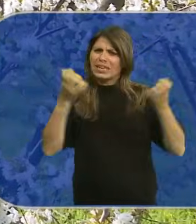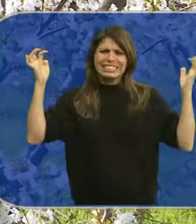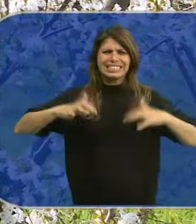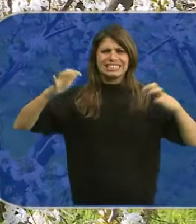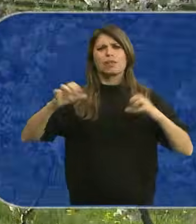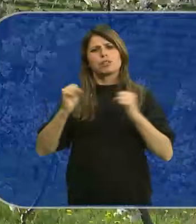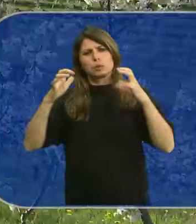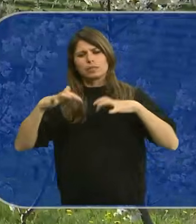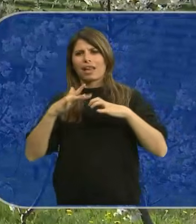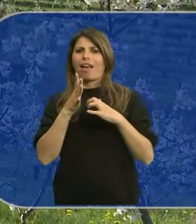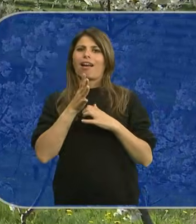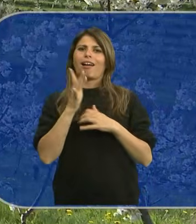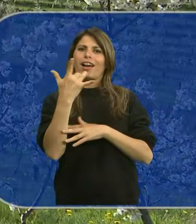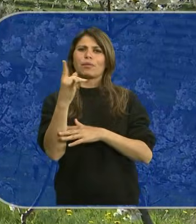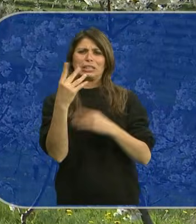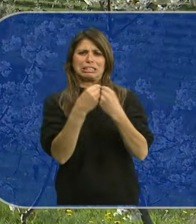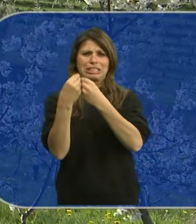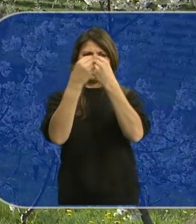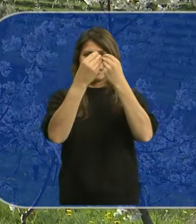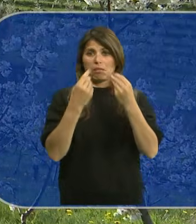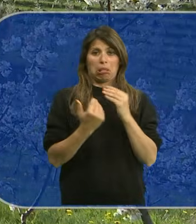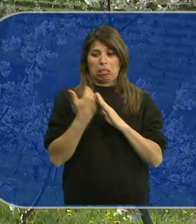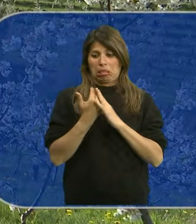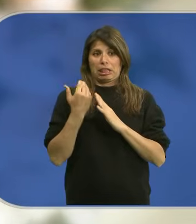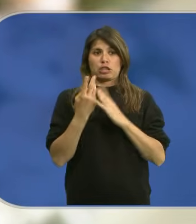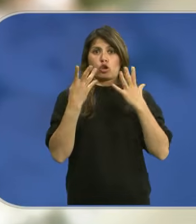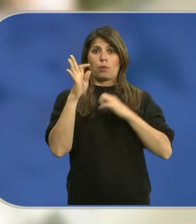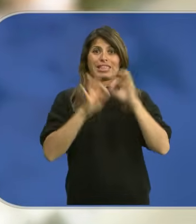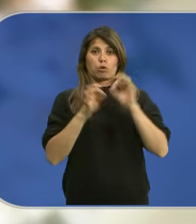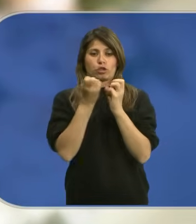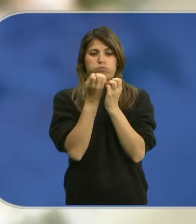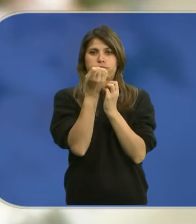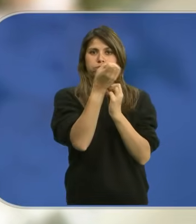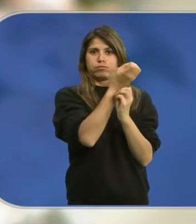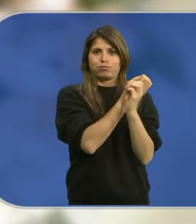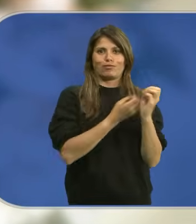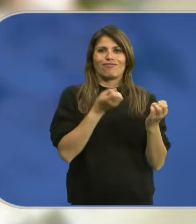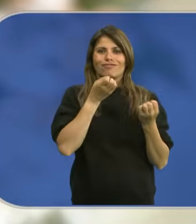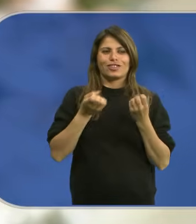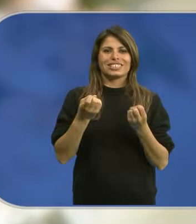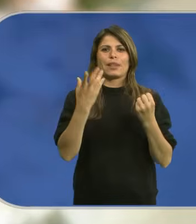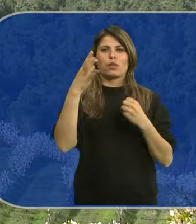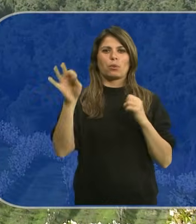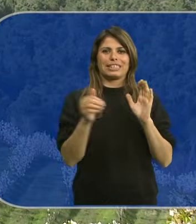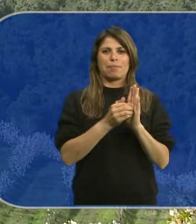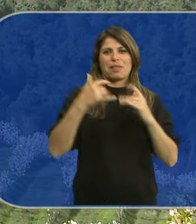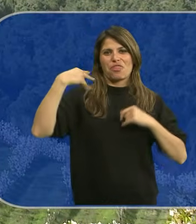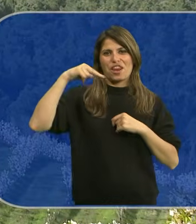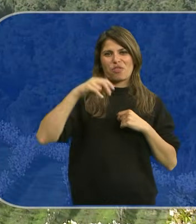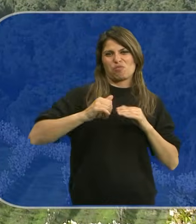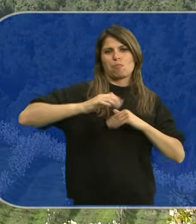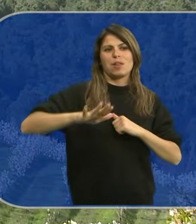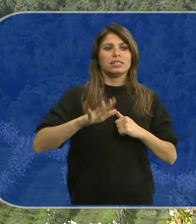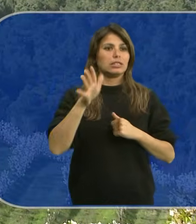los árboles están muy llenos. Y es que en apenas 2 días han brotado el 90% de las flores de los más de 50.000 cerezos que cubren la zona.